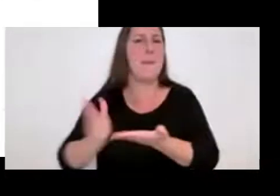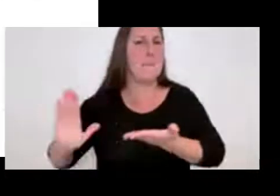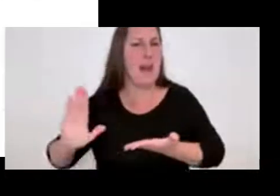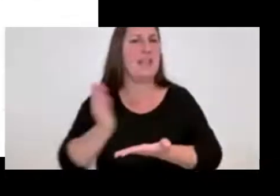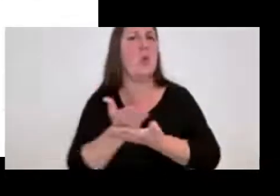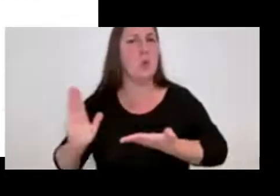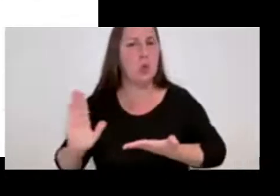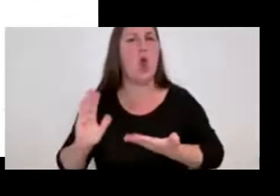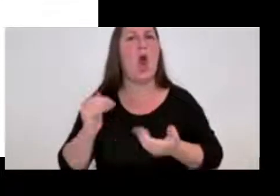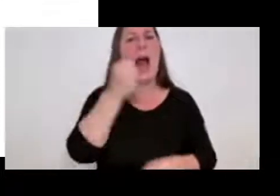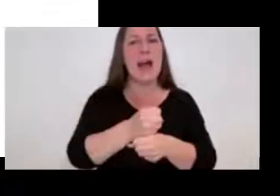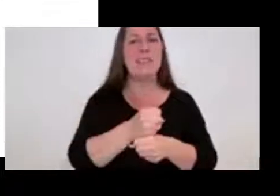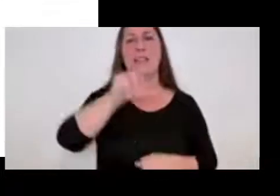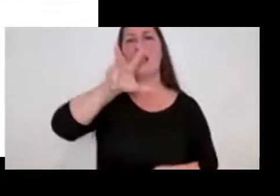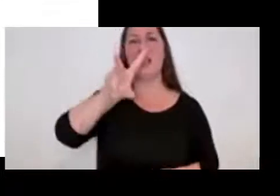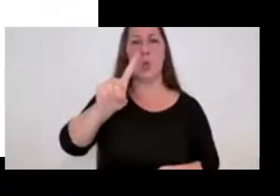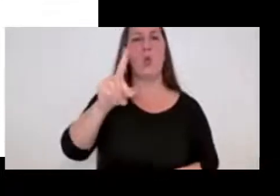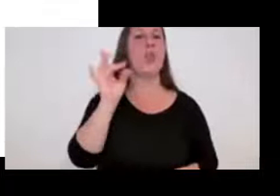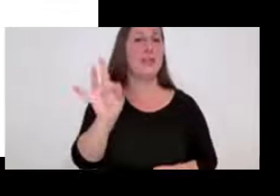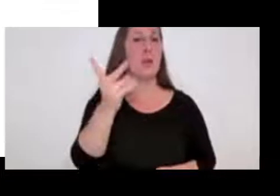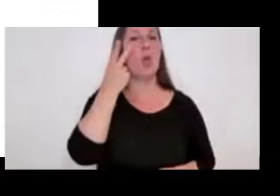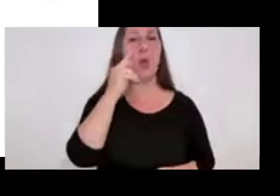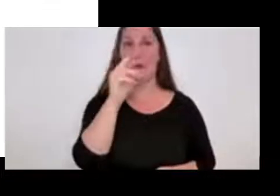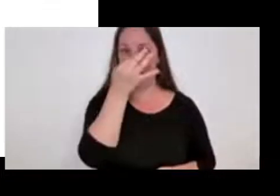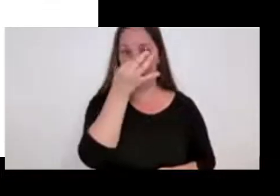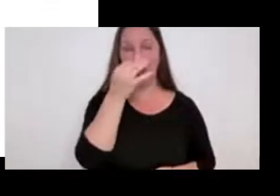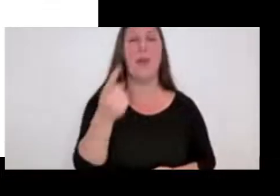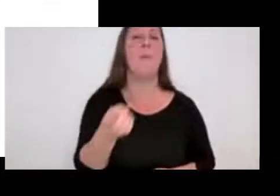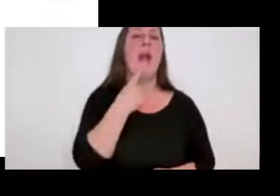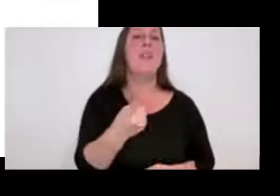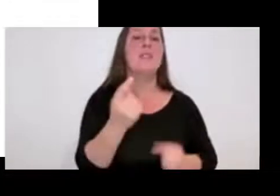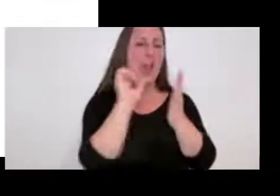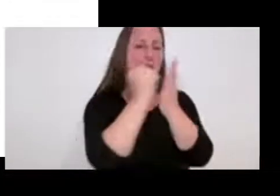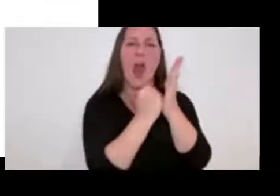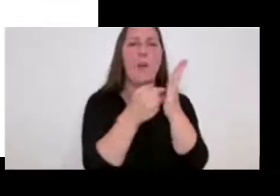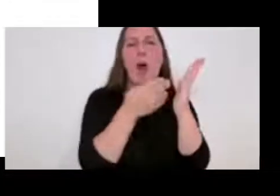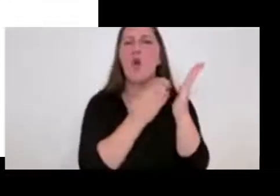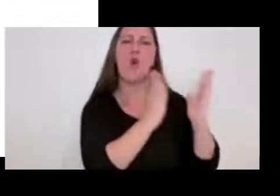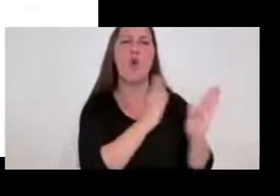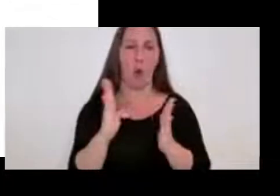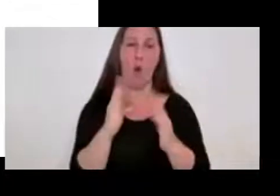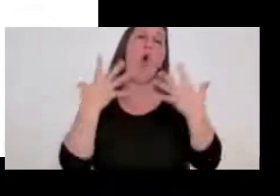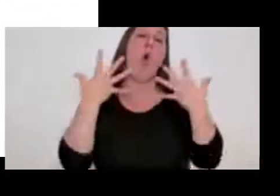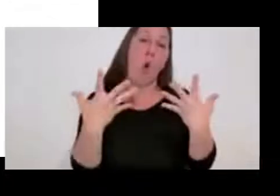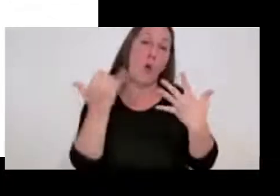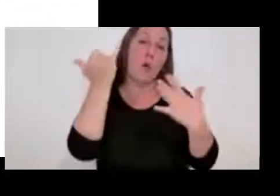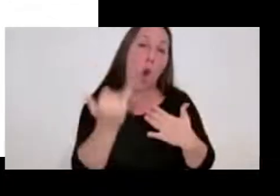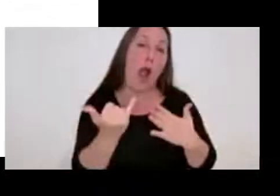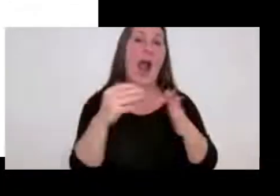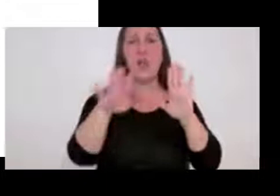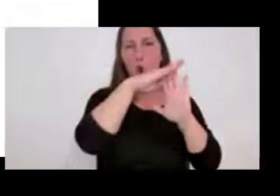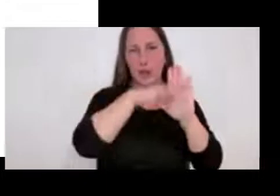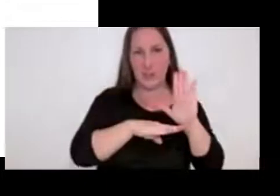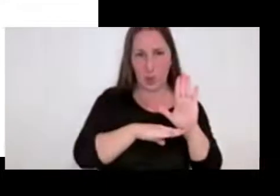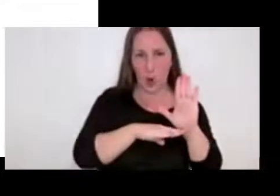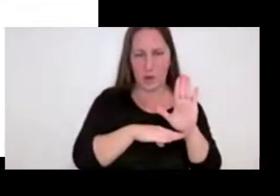el 31 de diciembre del 2020 para determinar el gravamen. Por supuesto que hay condiciones que